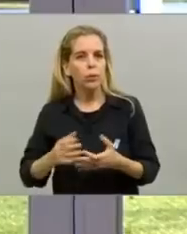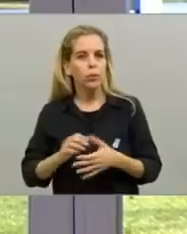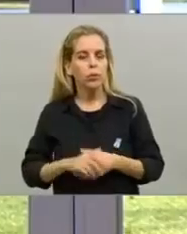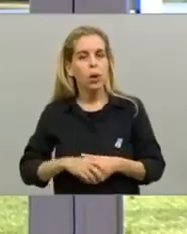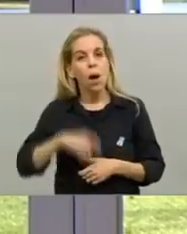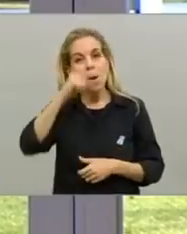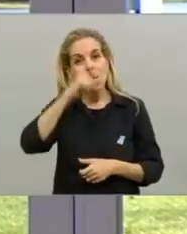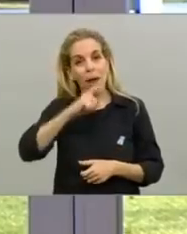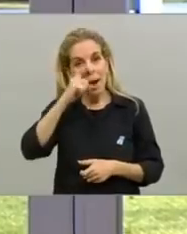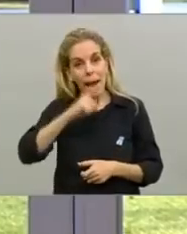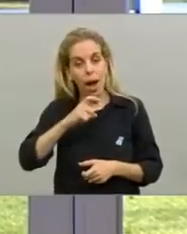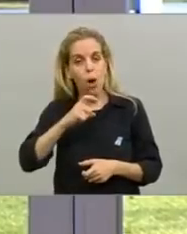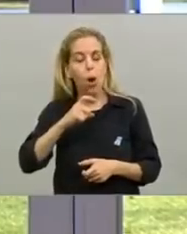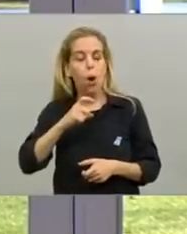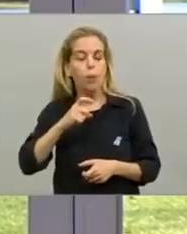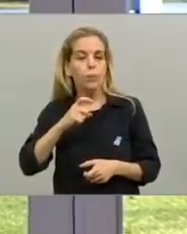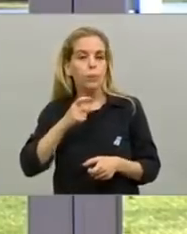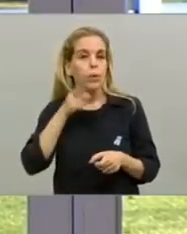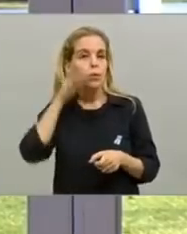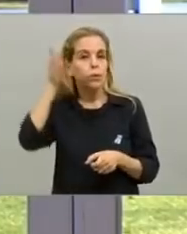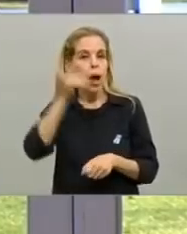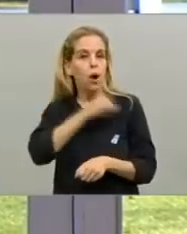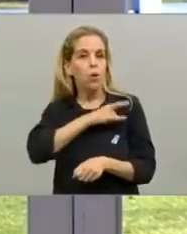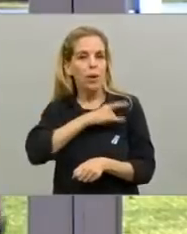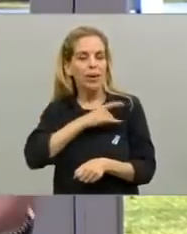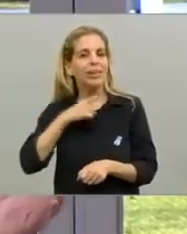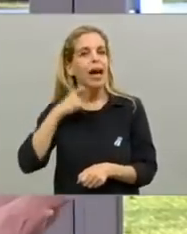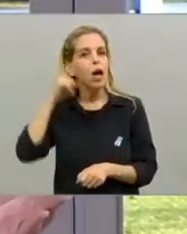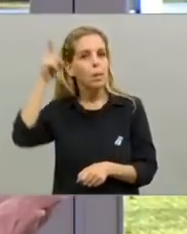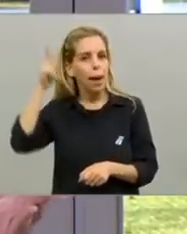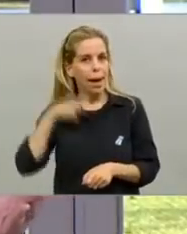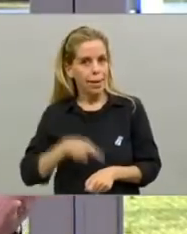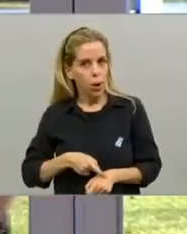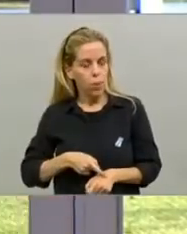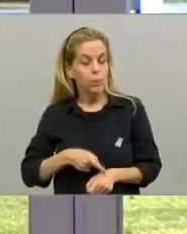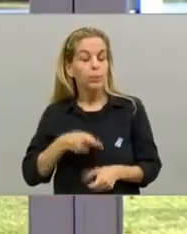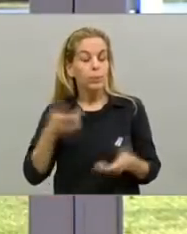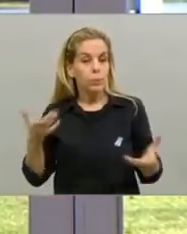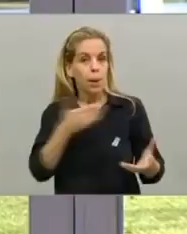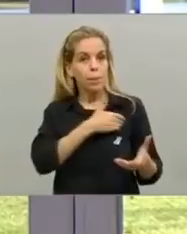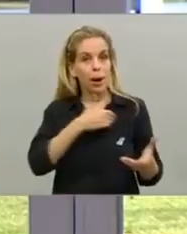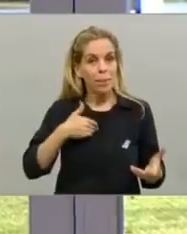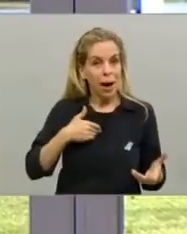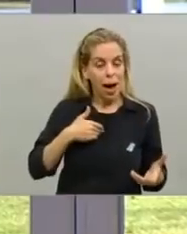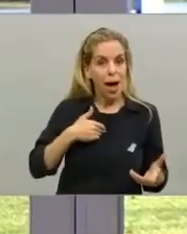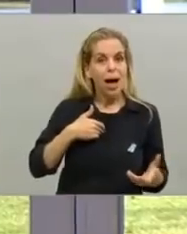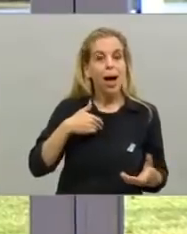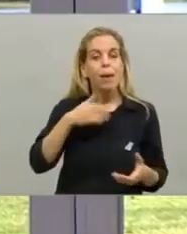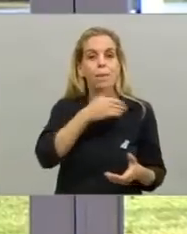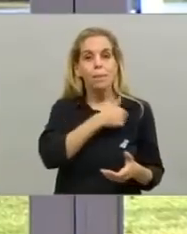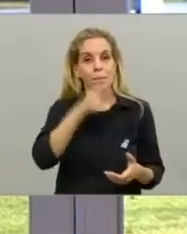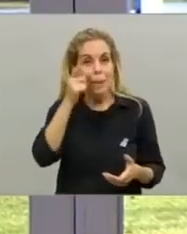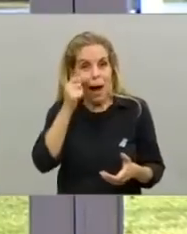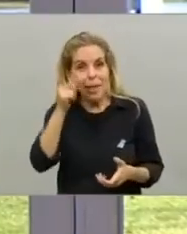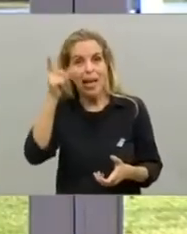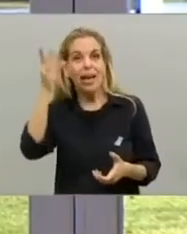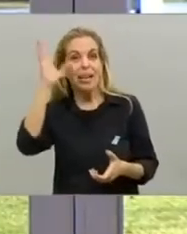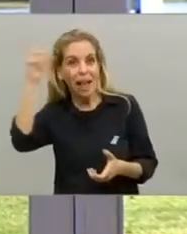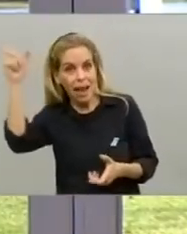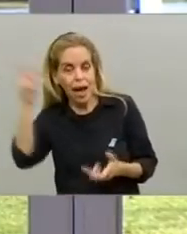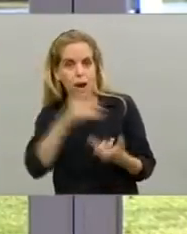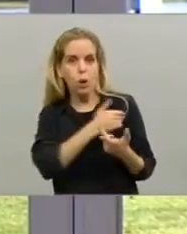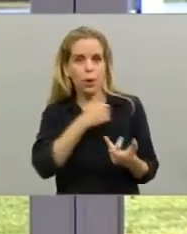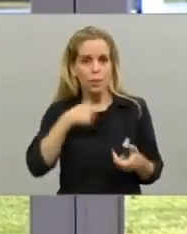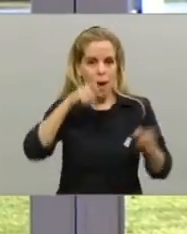Belgrano se educó en España. Era hijo de inmigrantes, de un inmigrante italiano casado con una criolla. Y se fue a estudiar a las